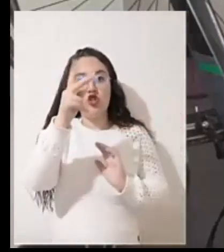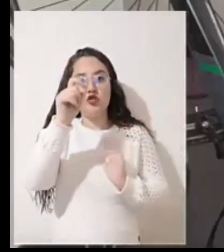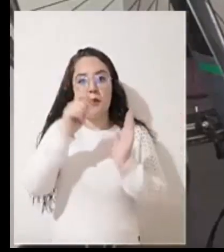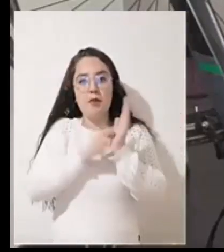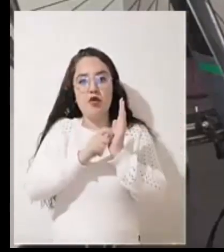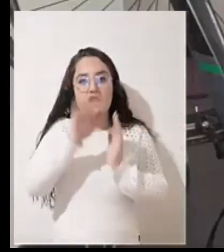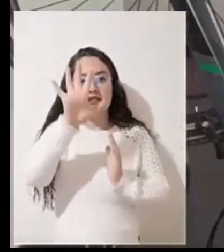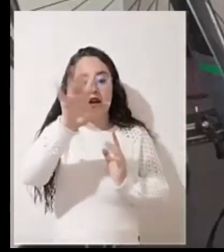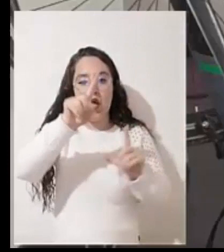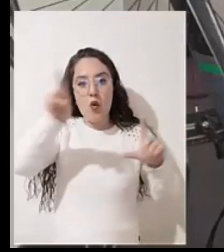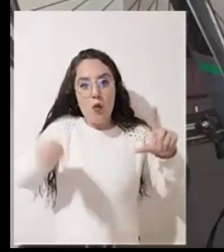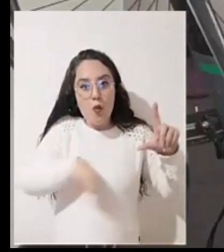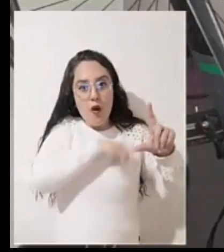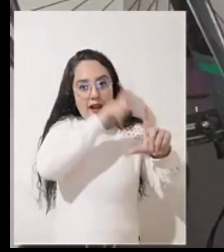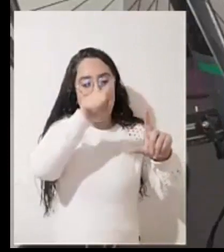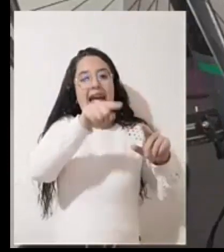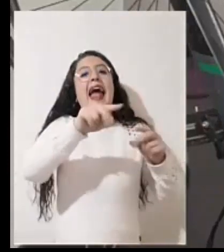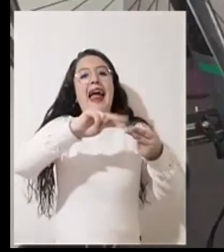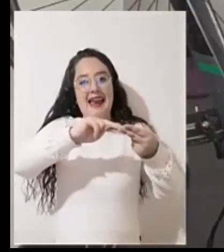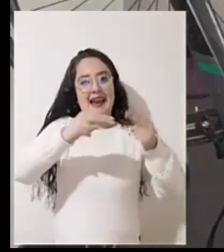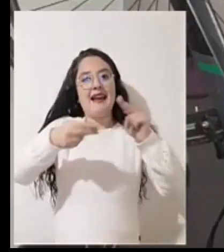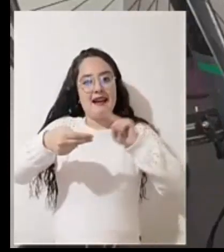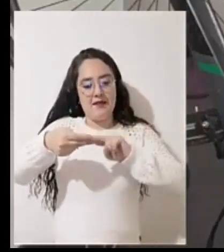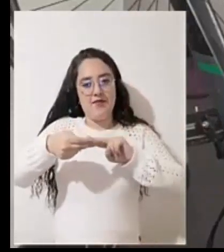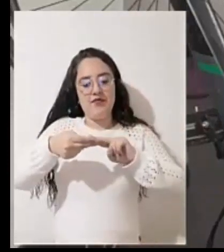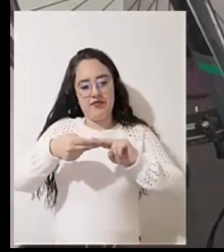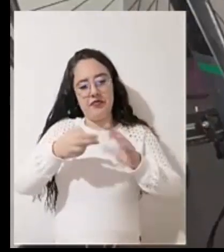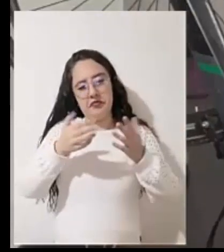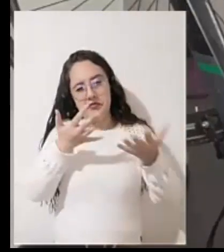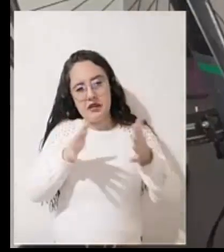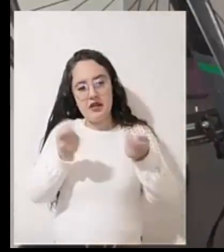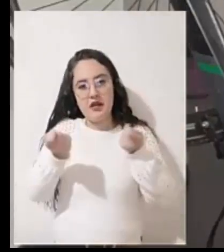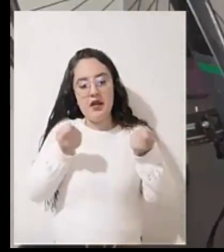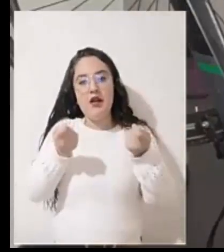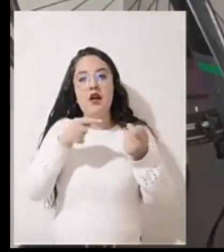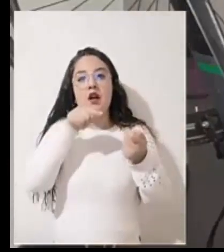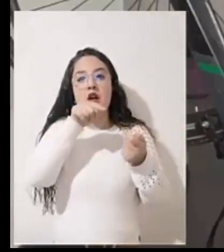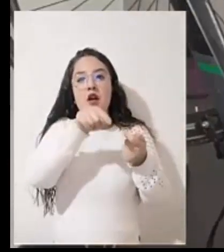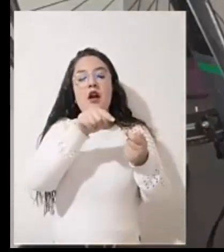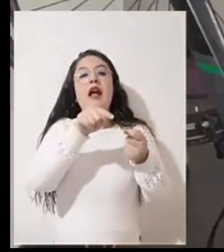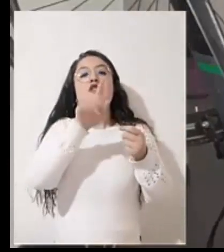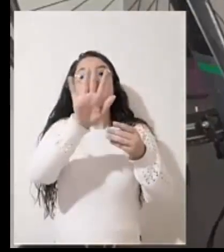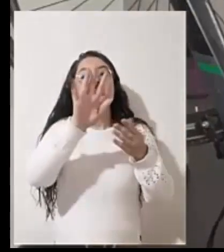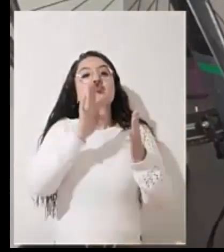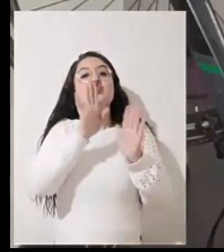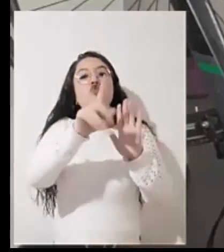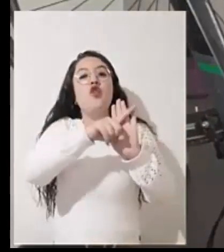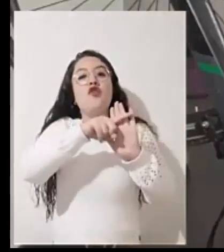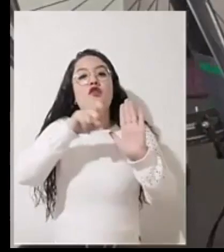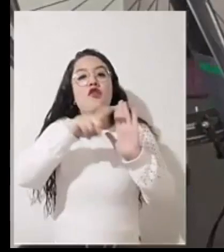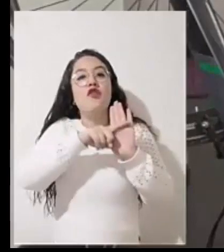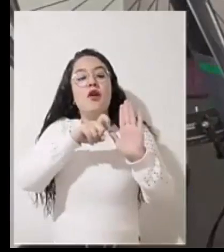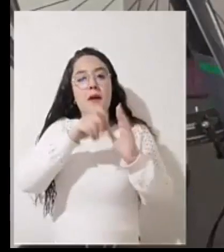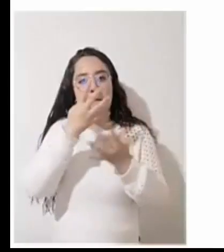2.5 vueltas. Esa relación se puede manejar mediante una fórmula